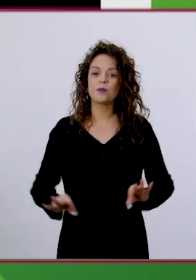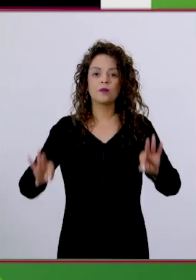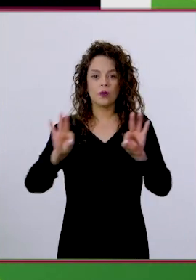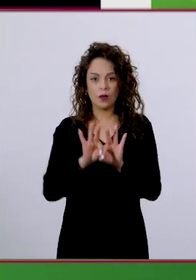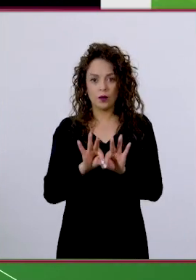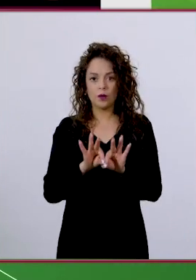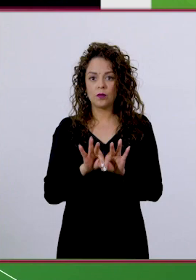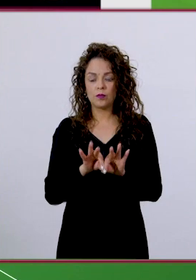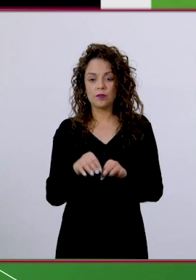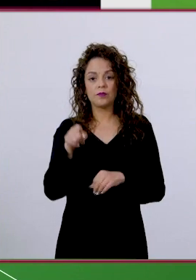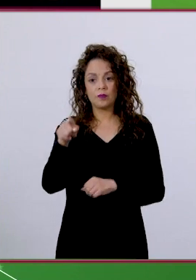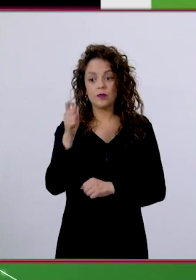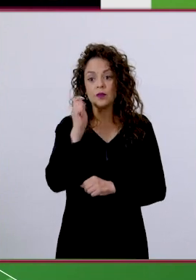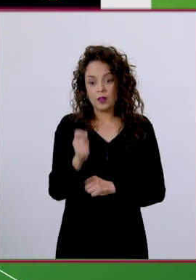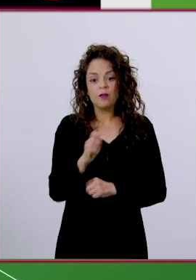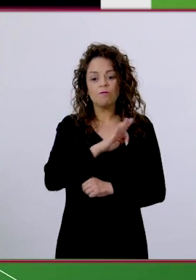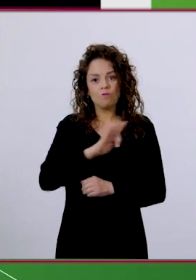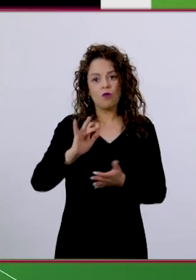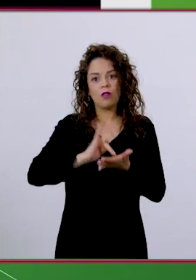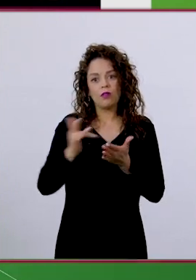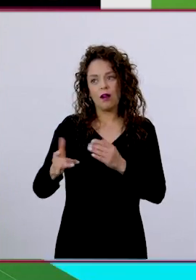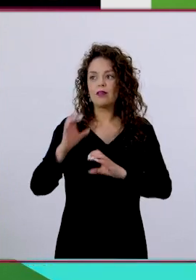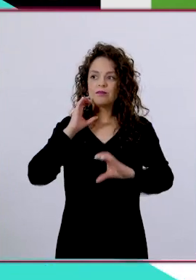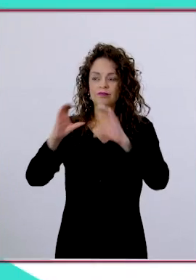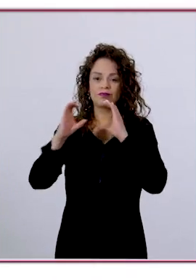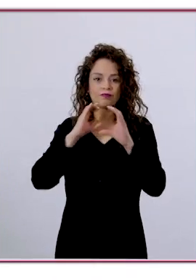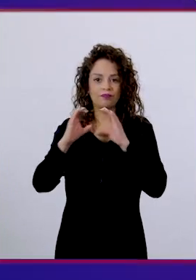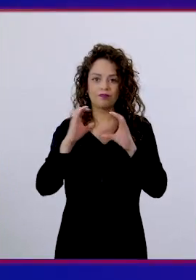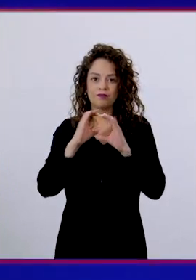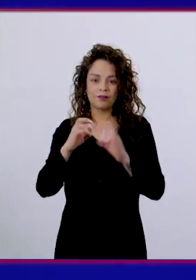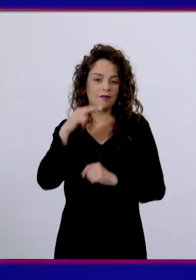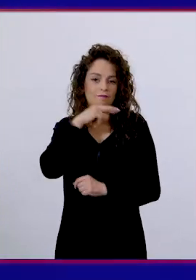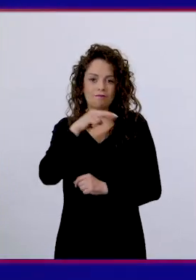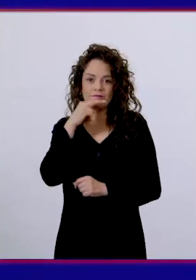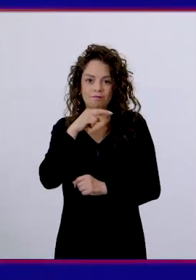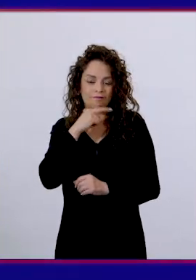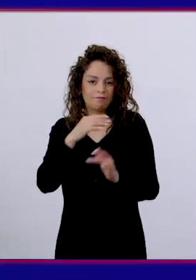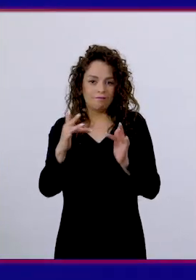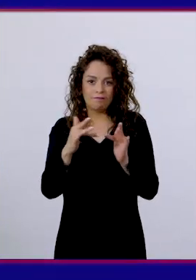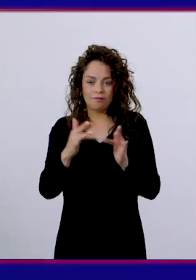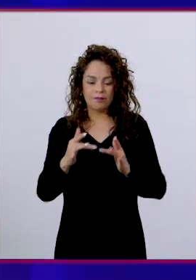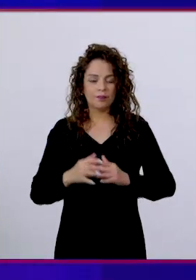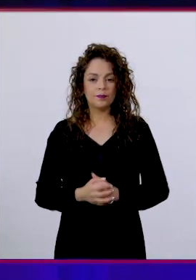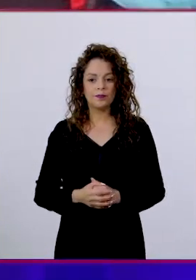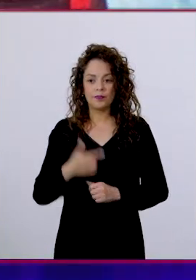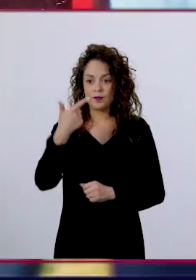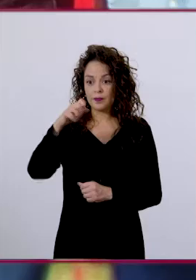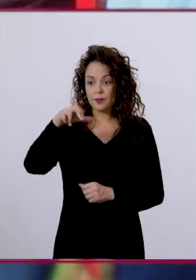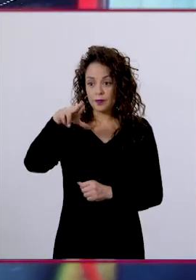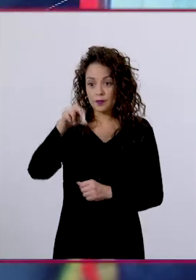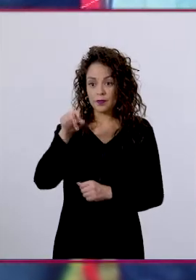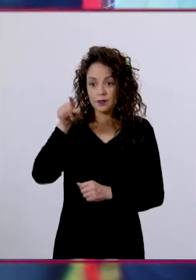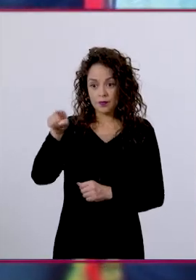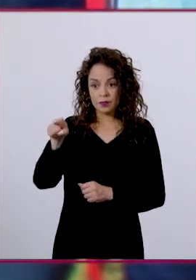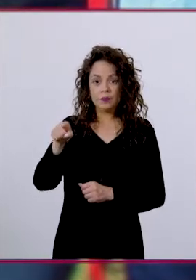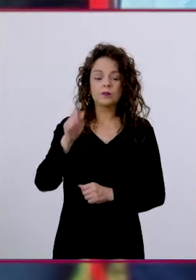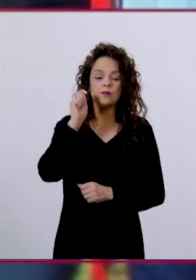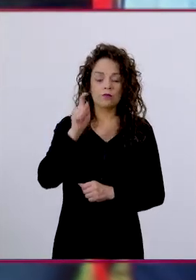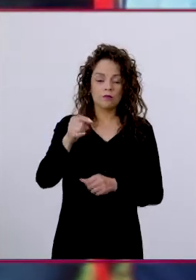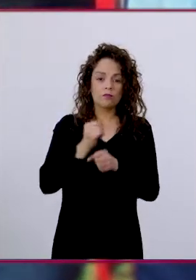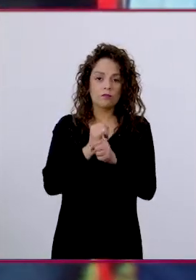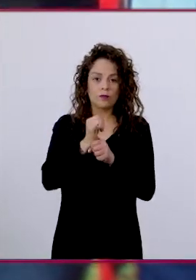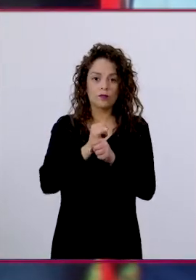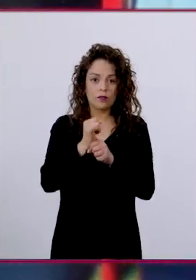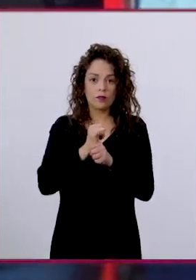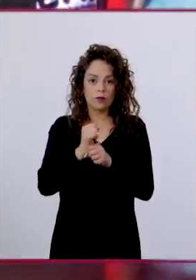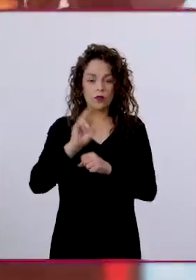¿no? Lo que justo posibilitó esta comunicación inmediata. Genaro Hernández Camacho es profesor investigador de la Universidad